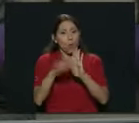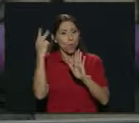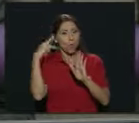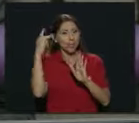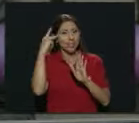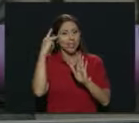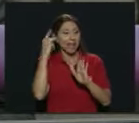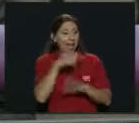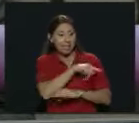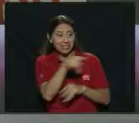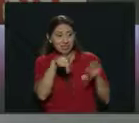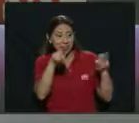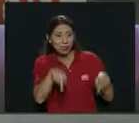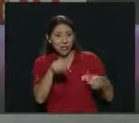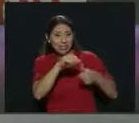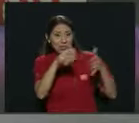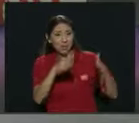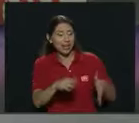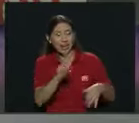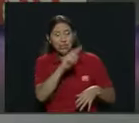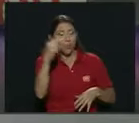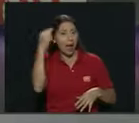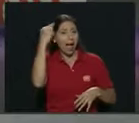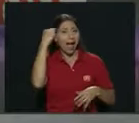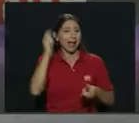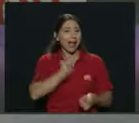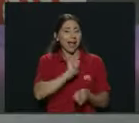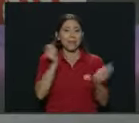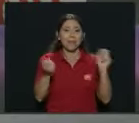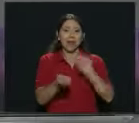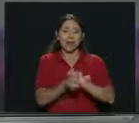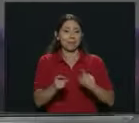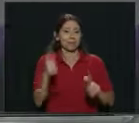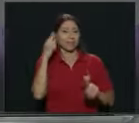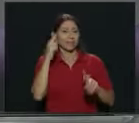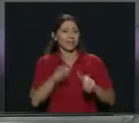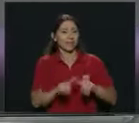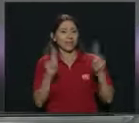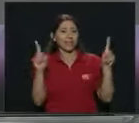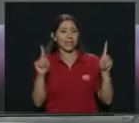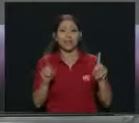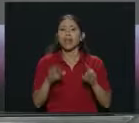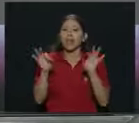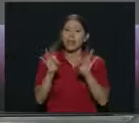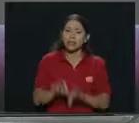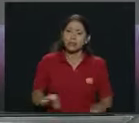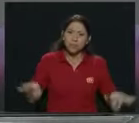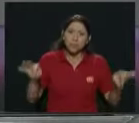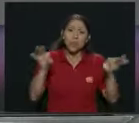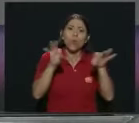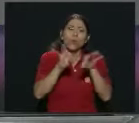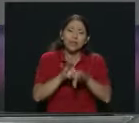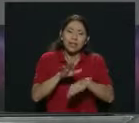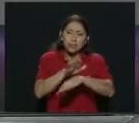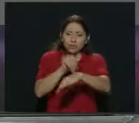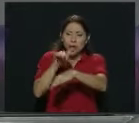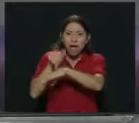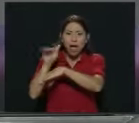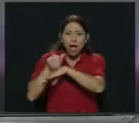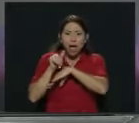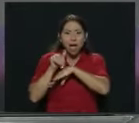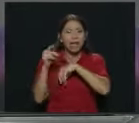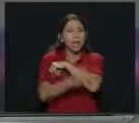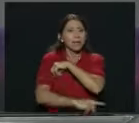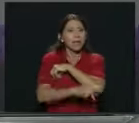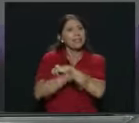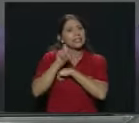idea de emigrar de muchos centroamericanos y centroamericanas. Ahí es donde cobra particular importancia un llamado que el Estado de la región hace en el sentido de que el país